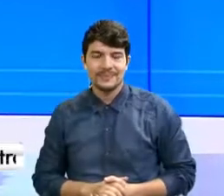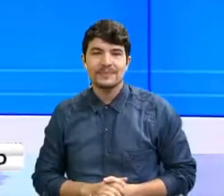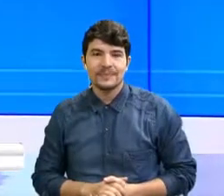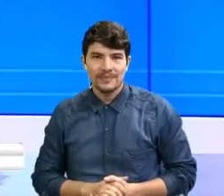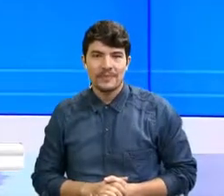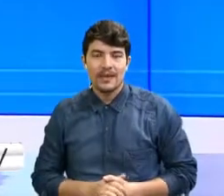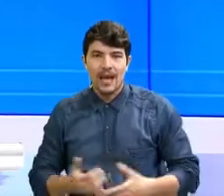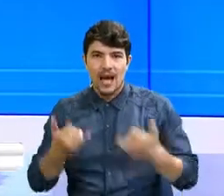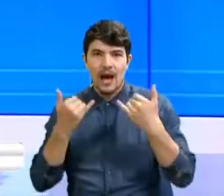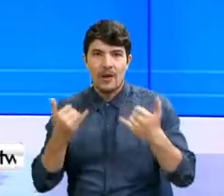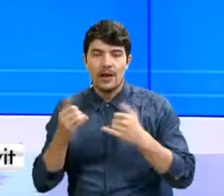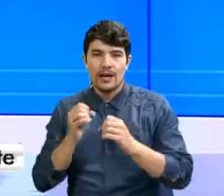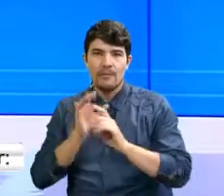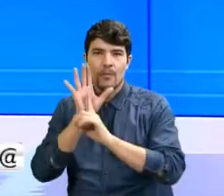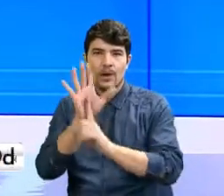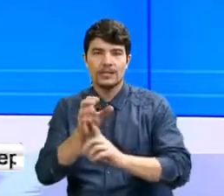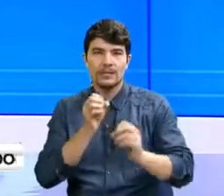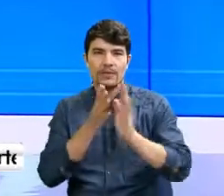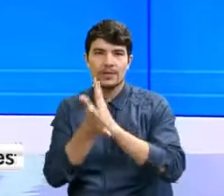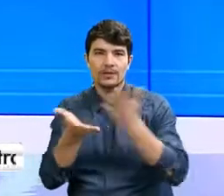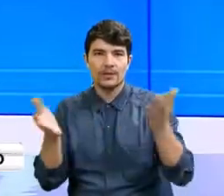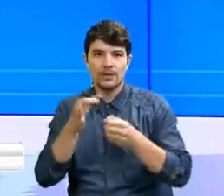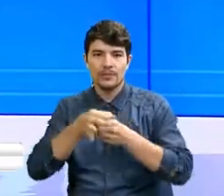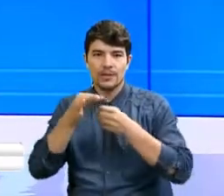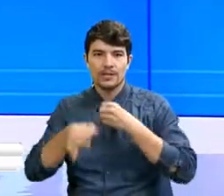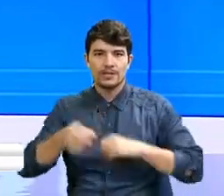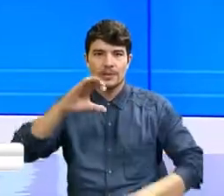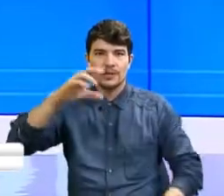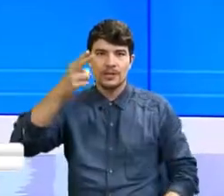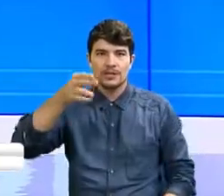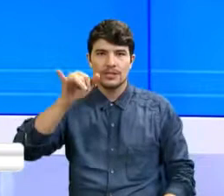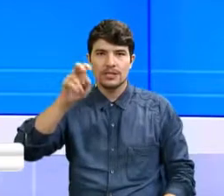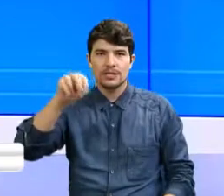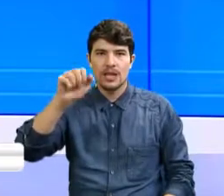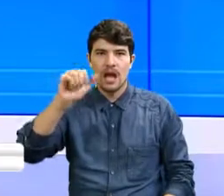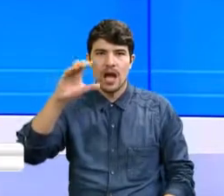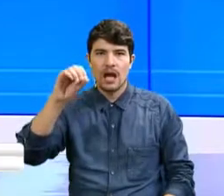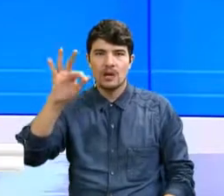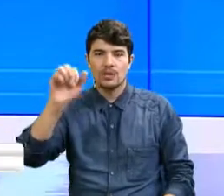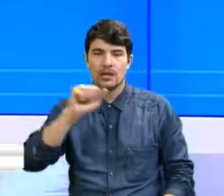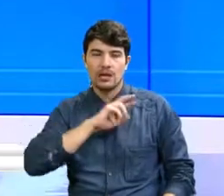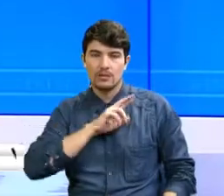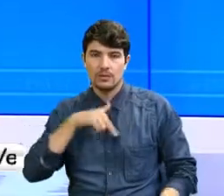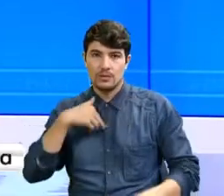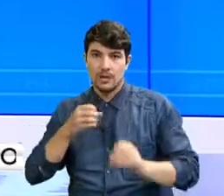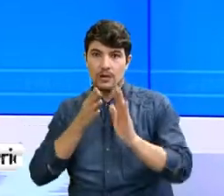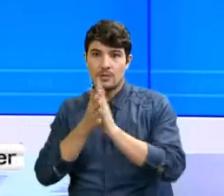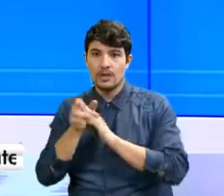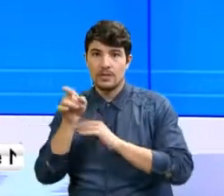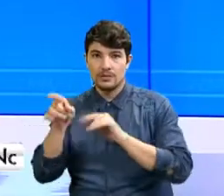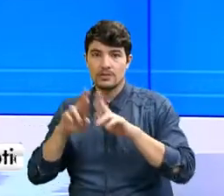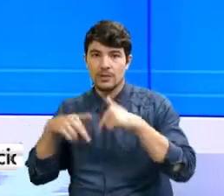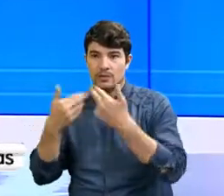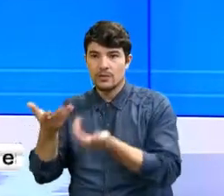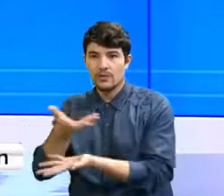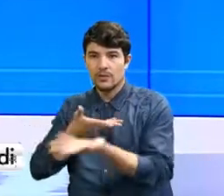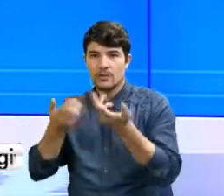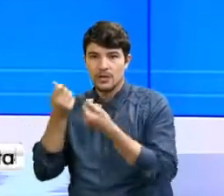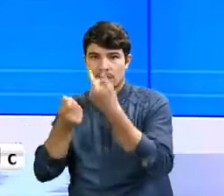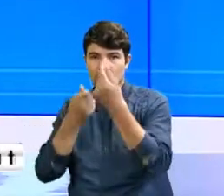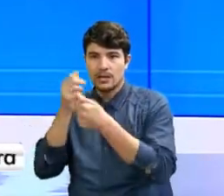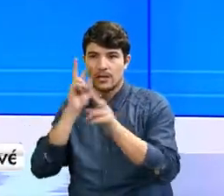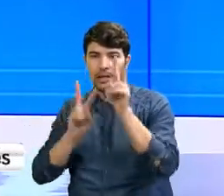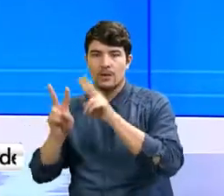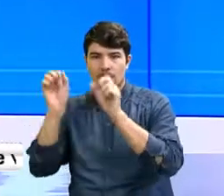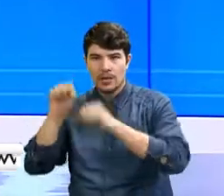Y vamos ahora a transmitir información desde Chinácota, en norte de Santander, y les contamos que hasta este municipio llegó la rueda de negocios y de turismo para